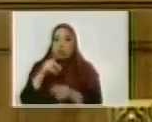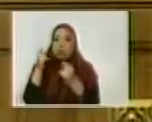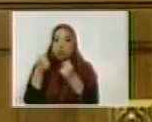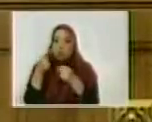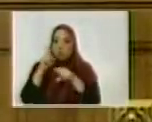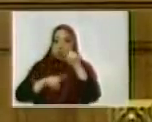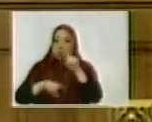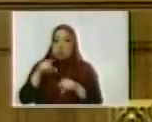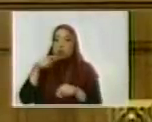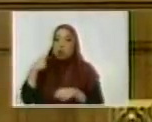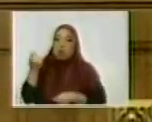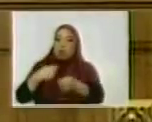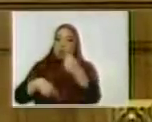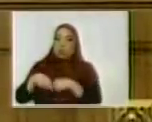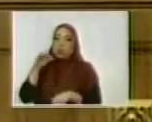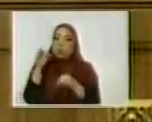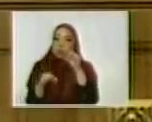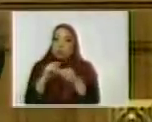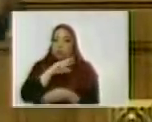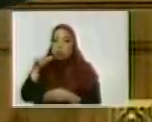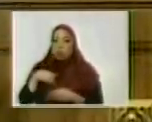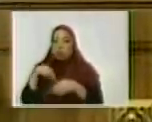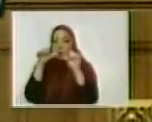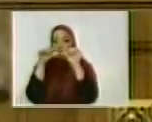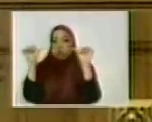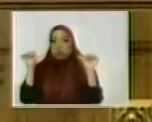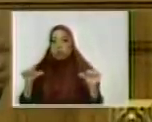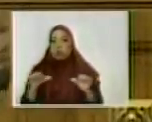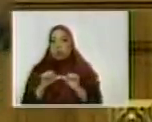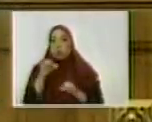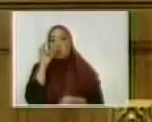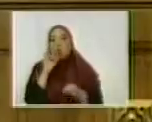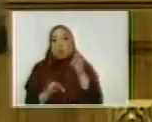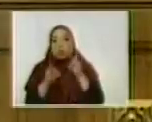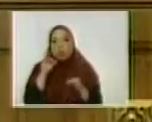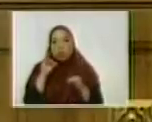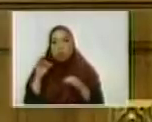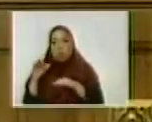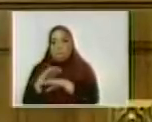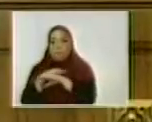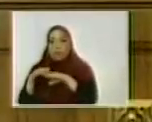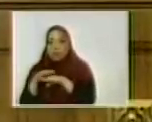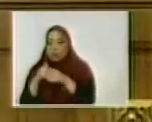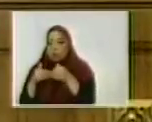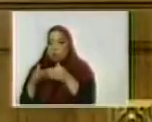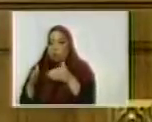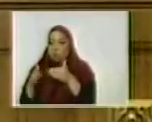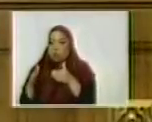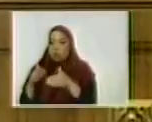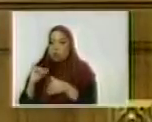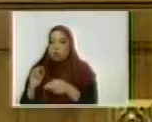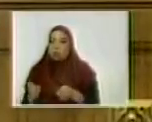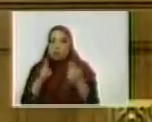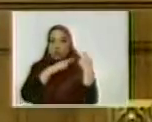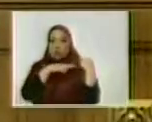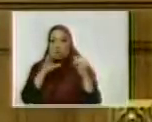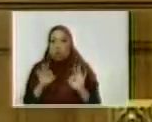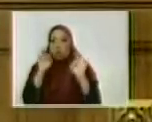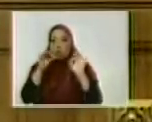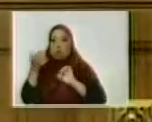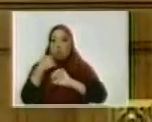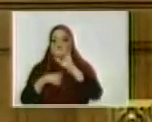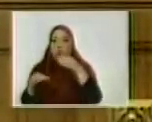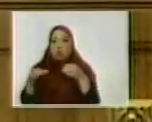decir, que el sistema de justicia venezolano, tanto los tribunales como el Ministerio Público, tengan la jurisdicción especial contra